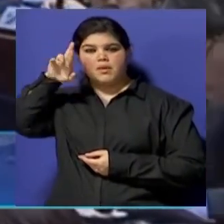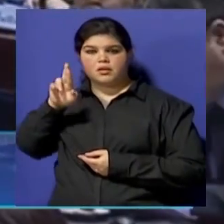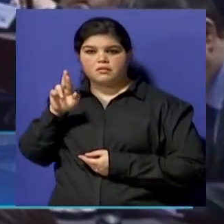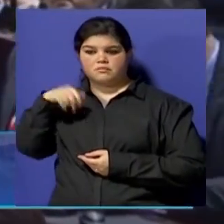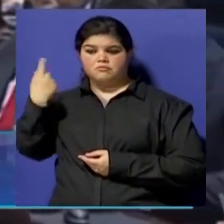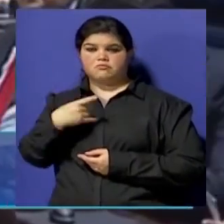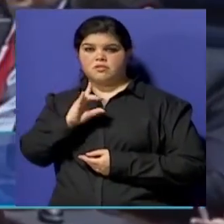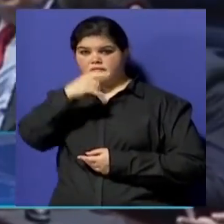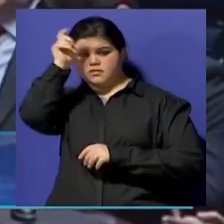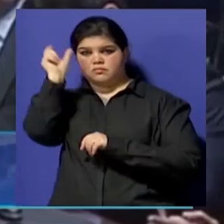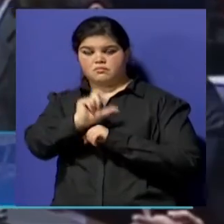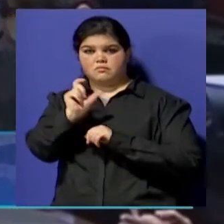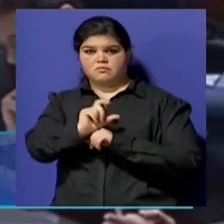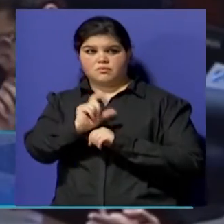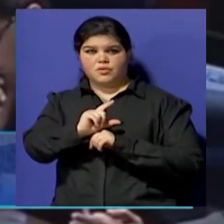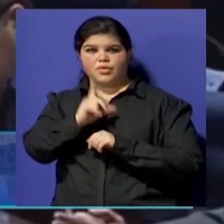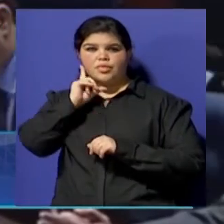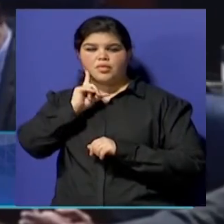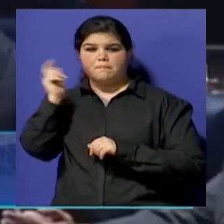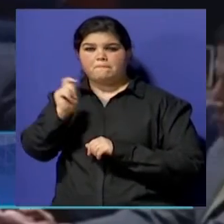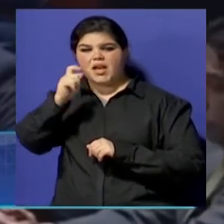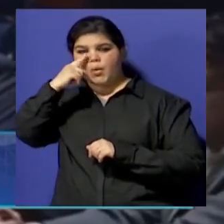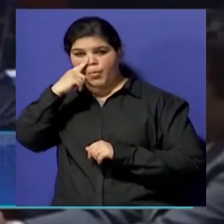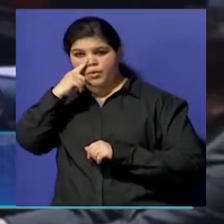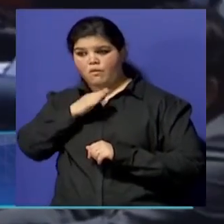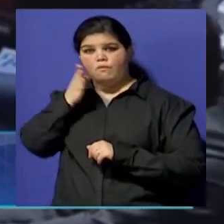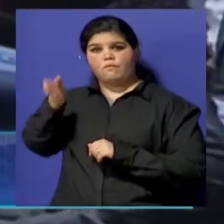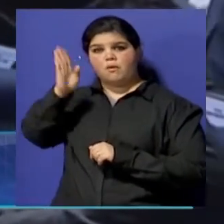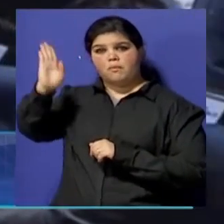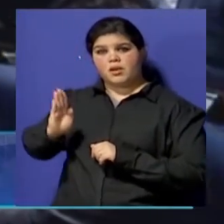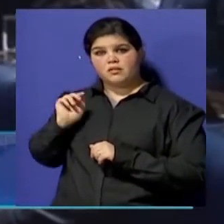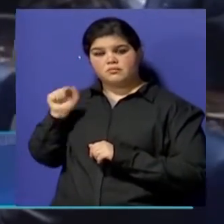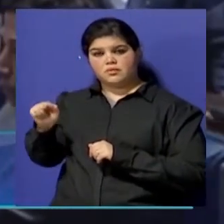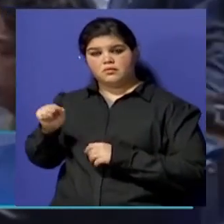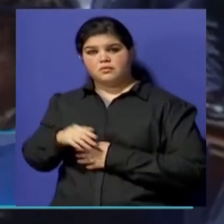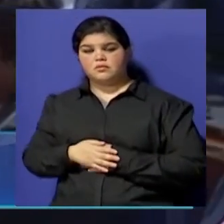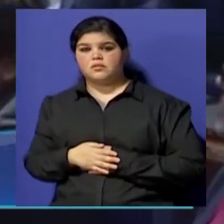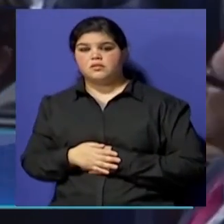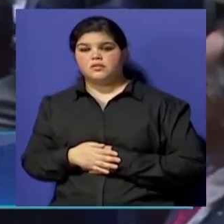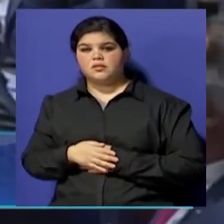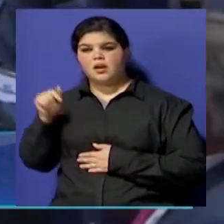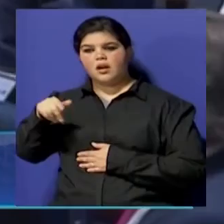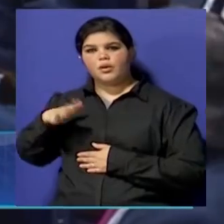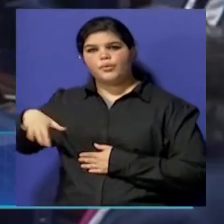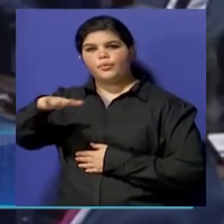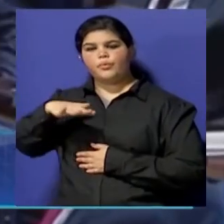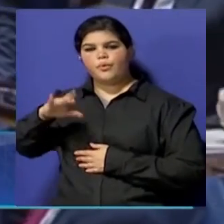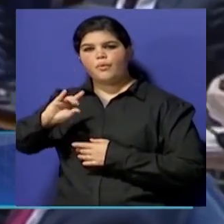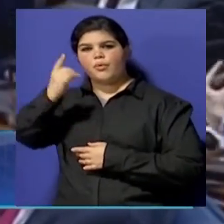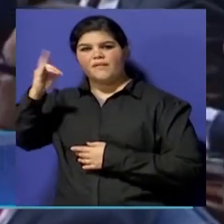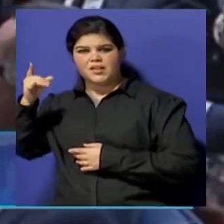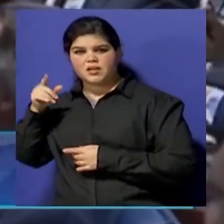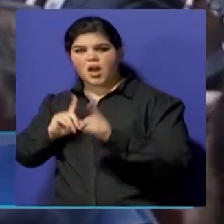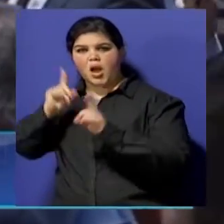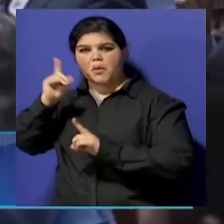de Cuyo hace poquito, en junio justamente estuvimos en Brasil con una misión y estuvimos recorriendo algunas universidades brasileras